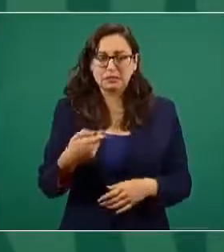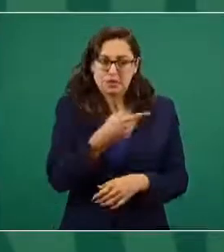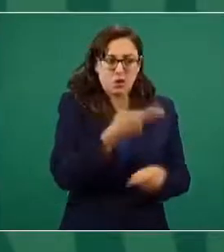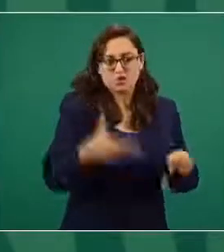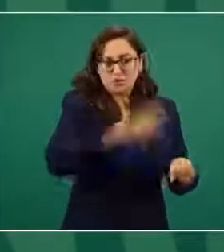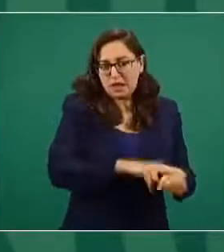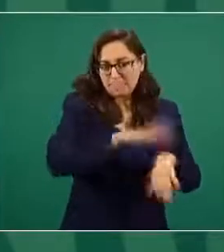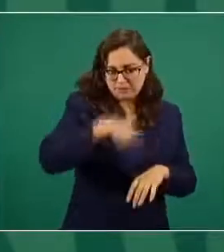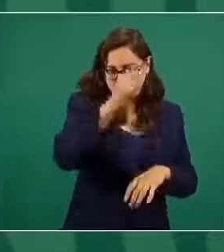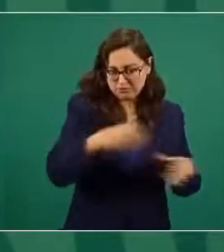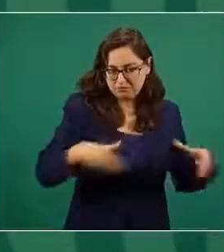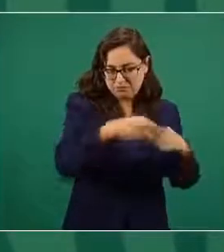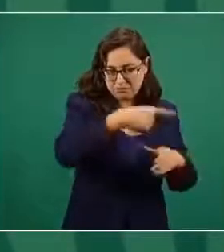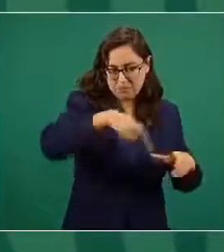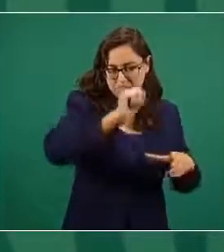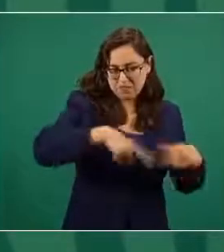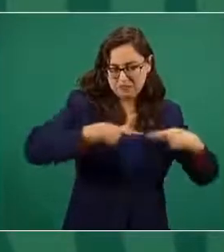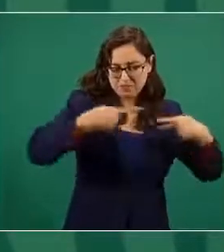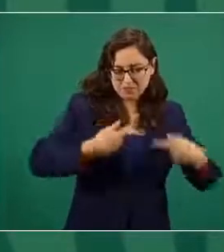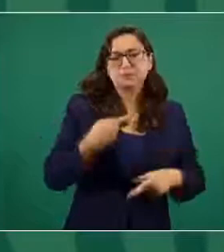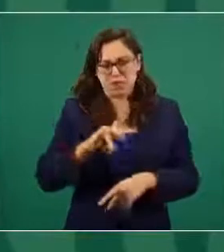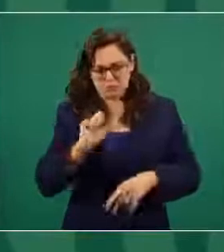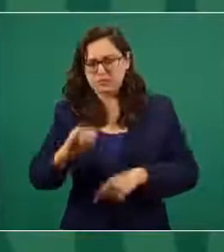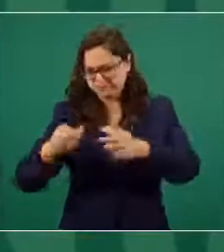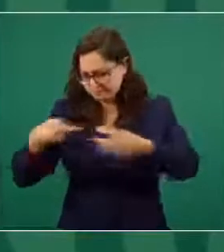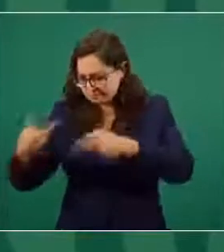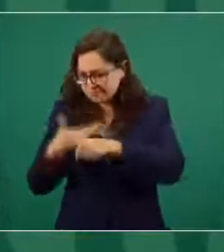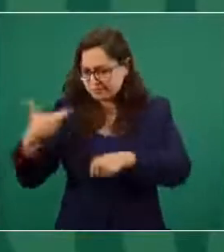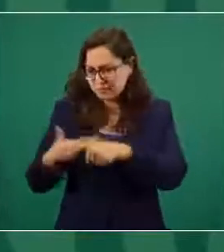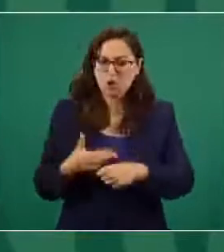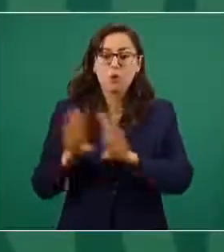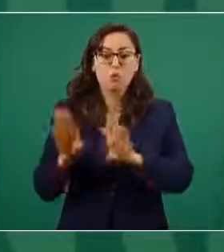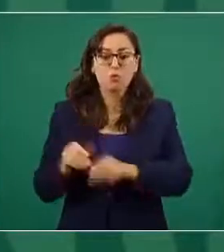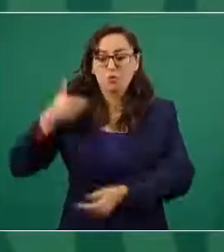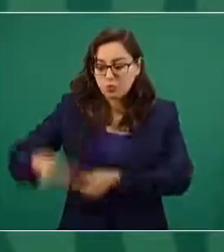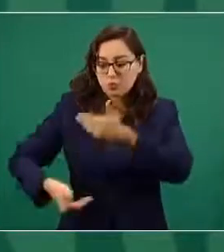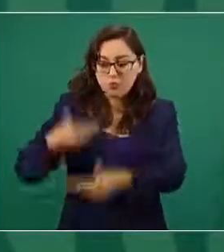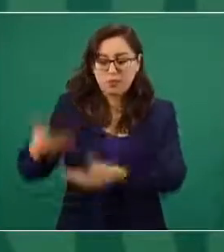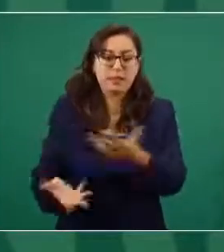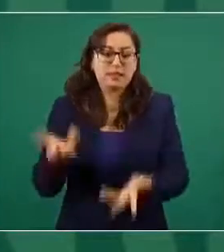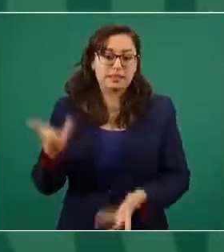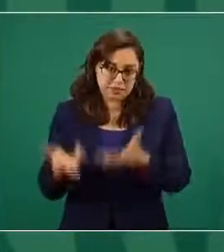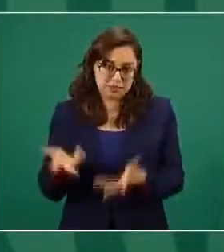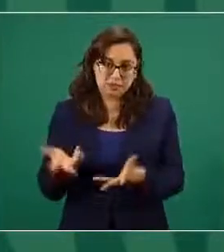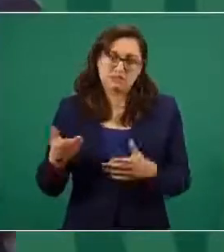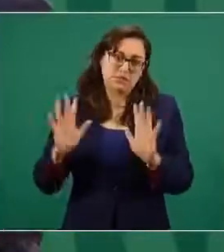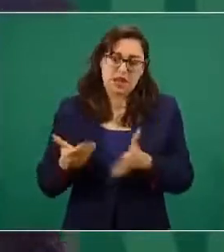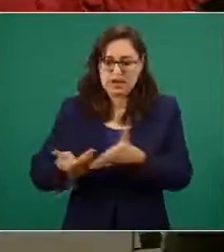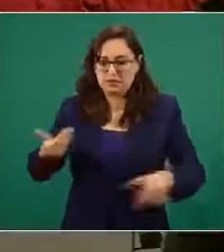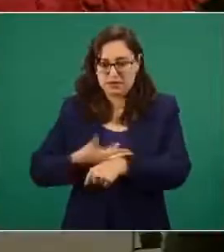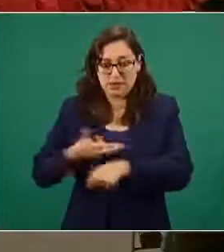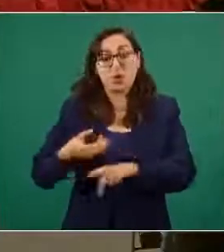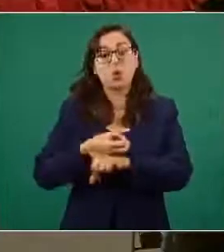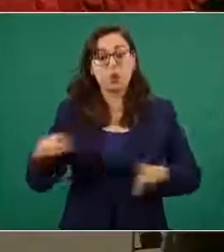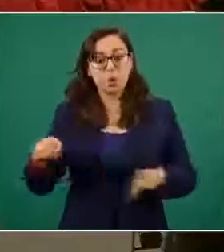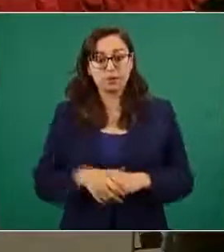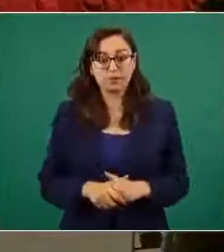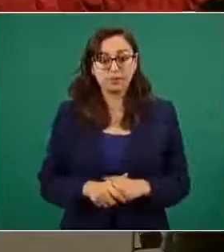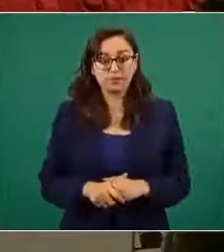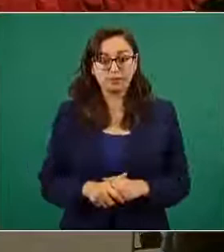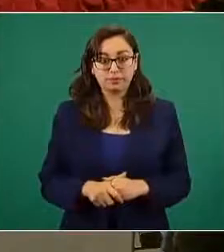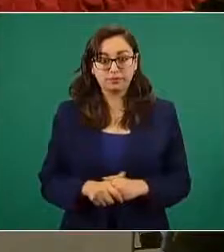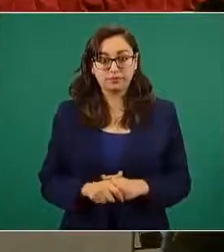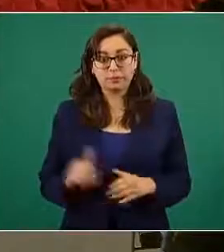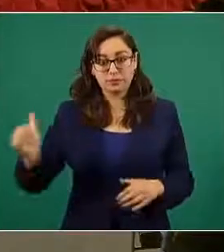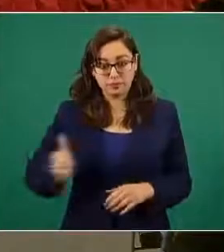y entonces trabajar directamente cada una de las personas de acuerdo al turno que le toca, que a su vez deriva de la priorización técnica. Y aprovechando que está en el uso del